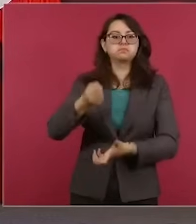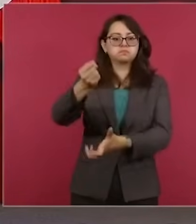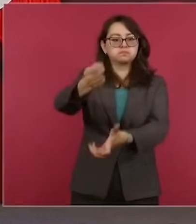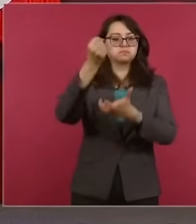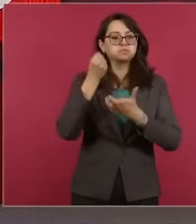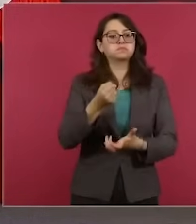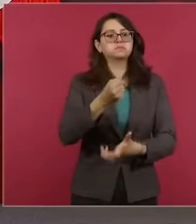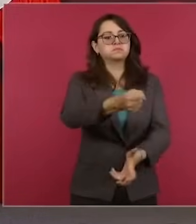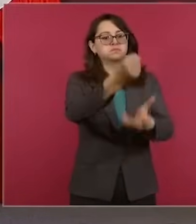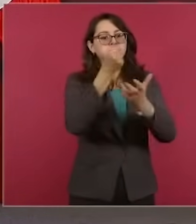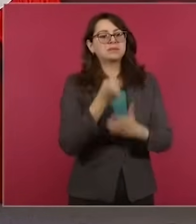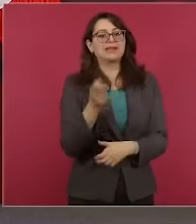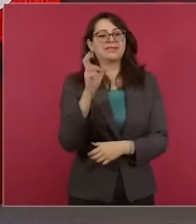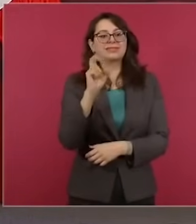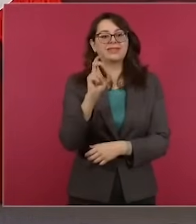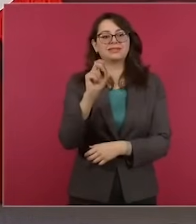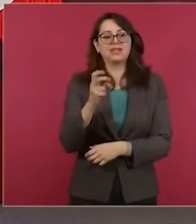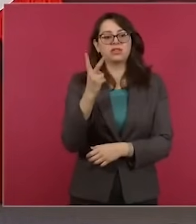32,926 millones de dólares.